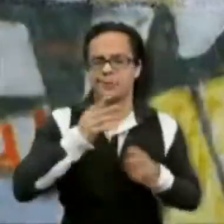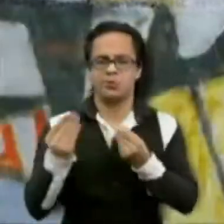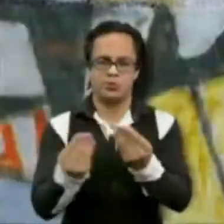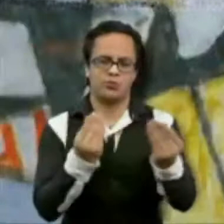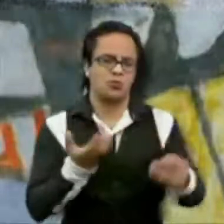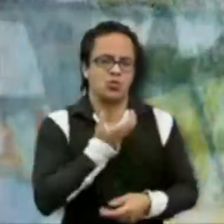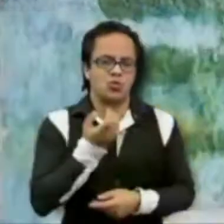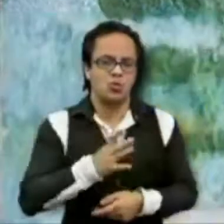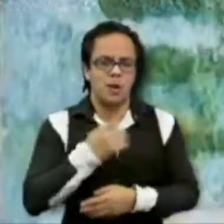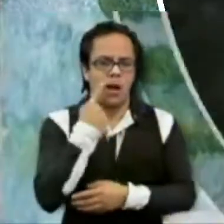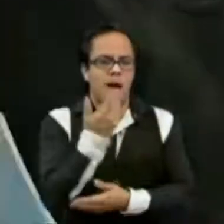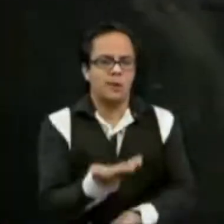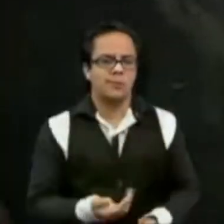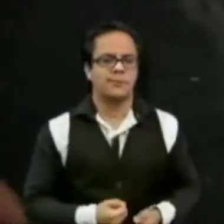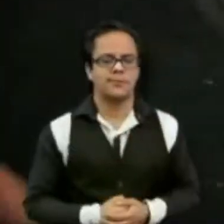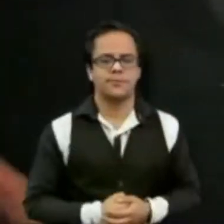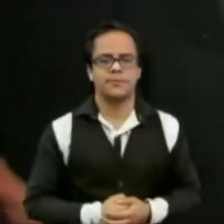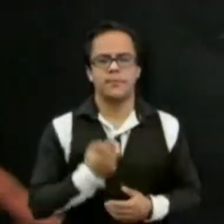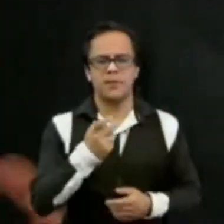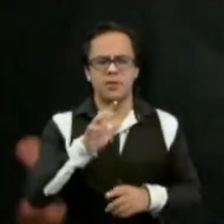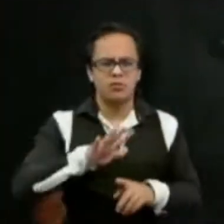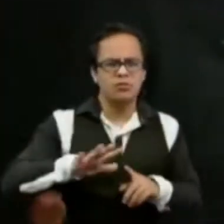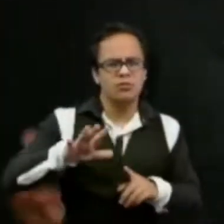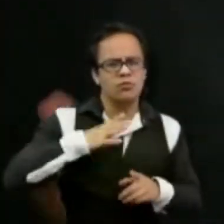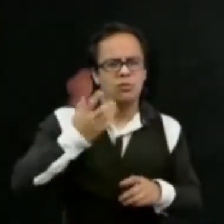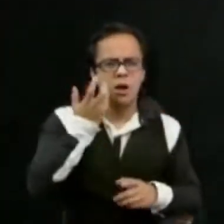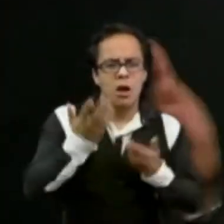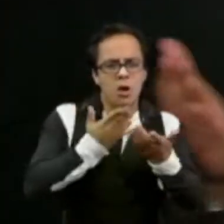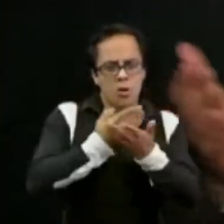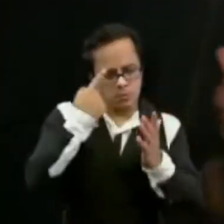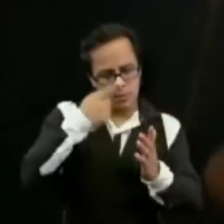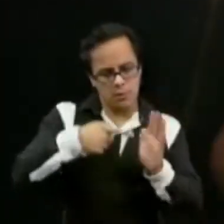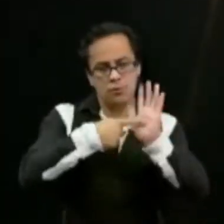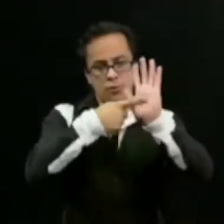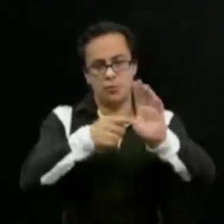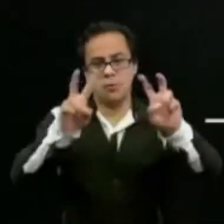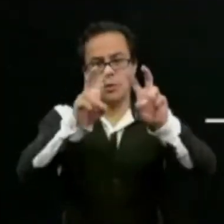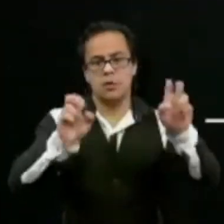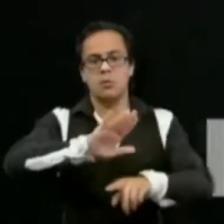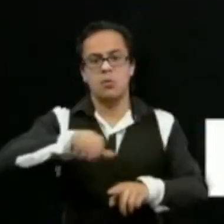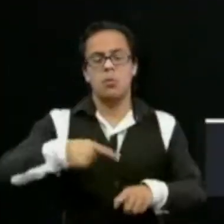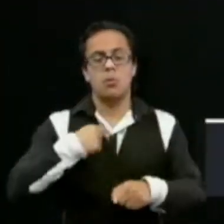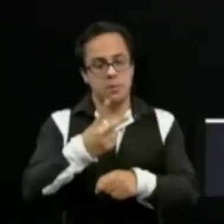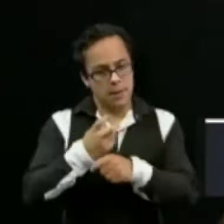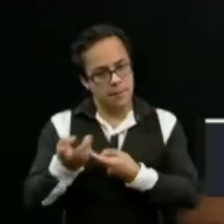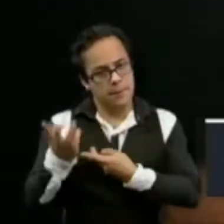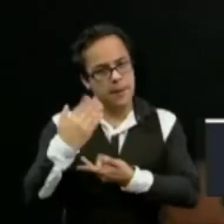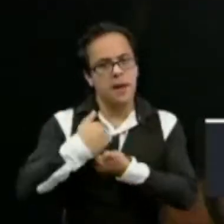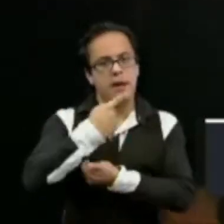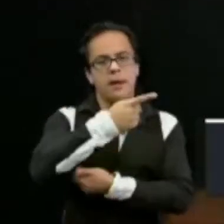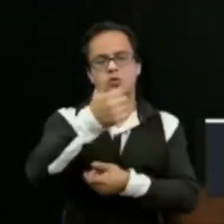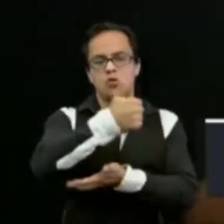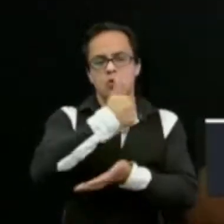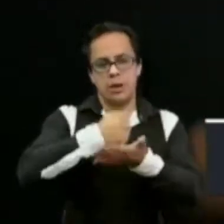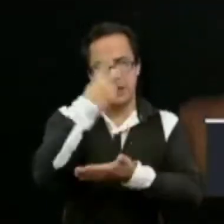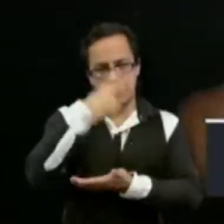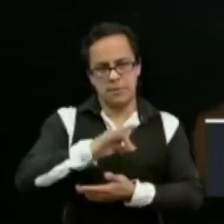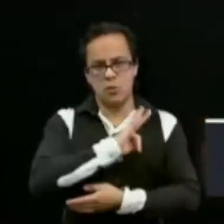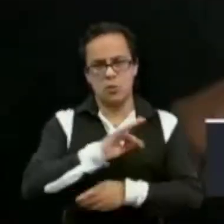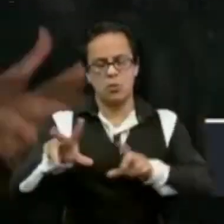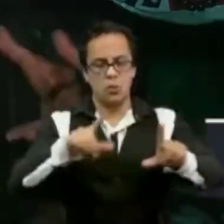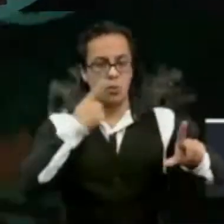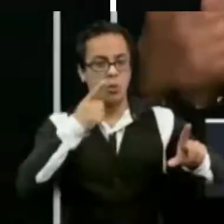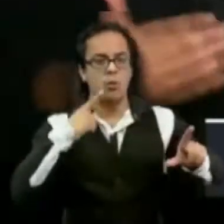personas. Y buscando más espacios que homenajean a esta gran figura tanatológica, los quiero invitar en la Ciudad de México a que conozcan